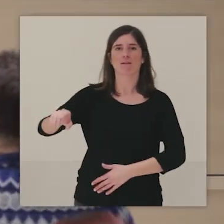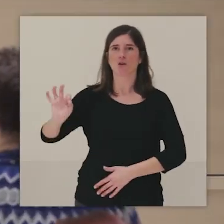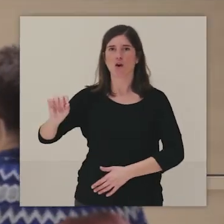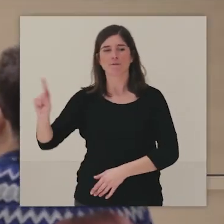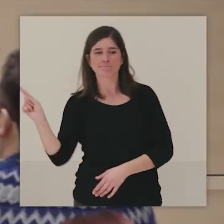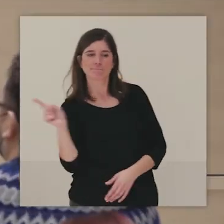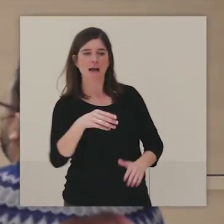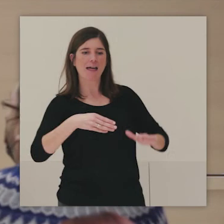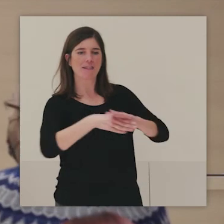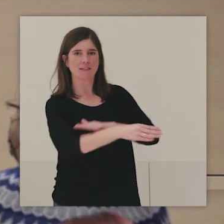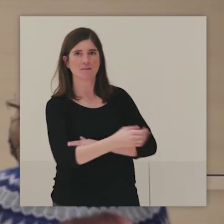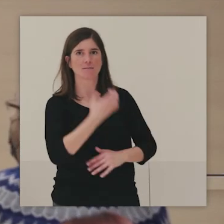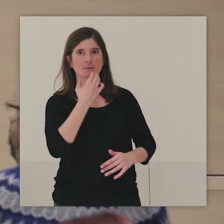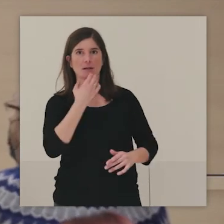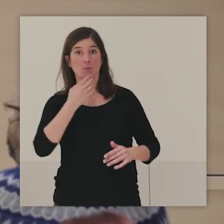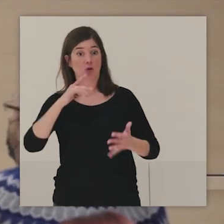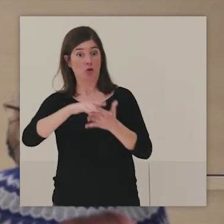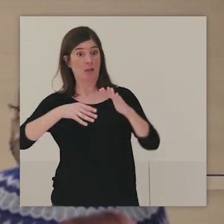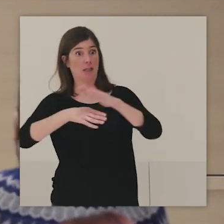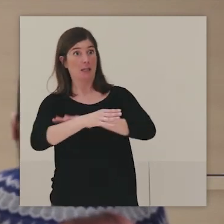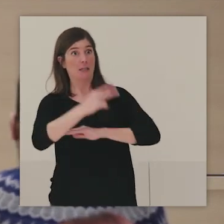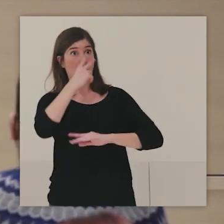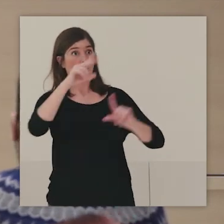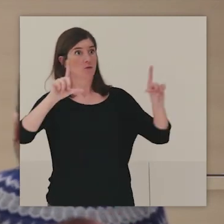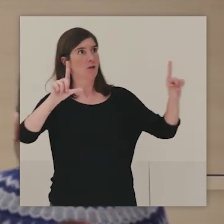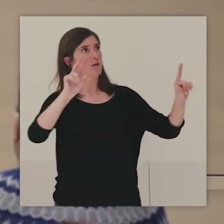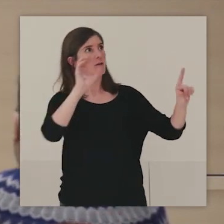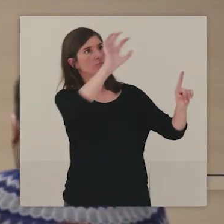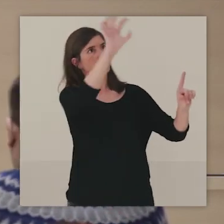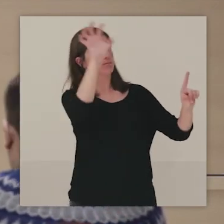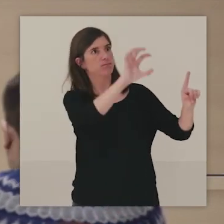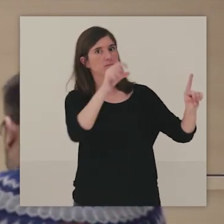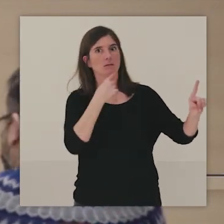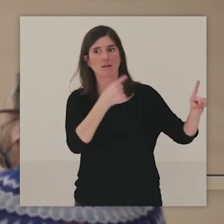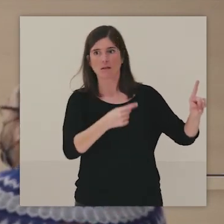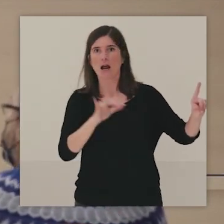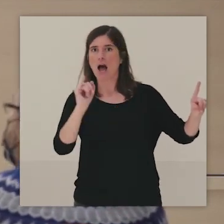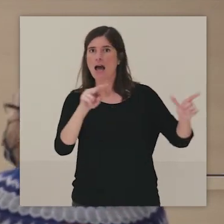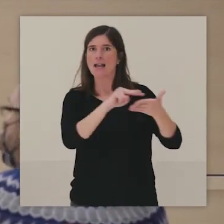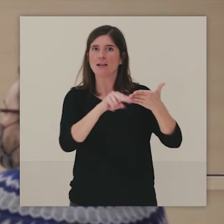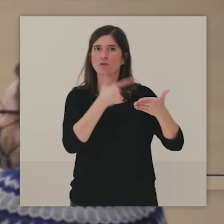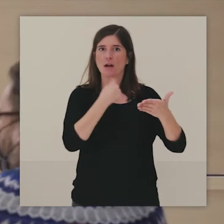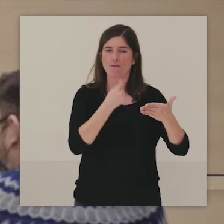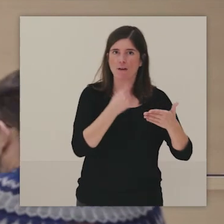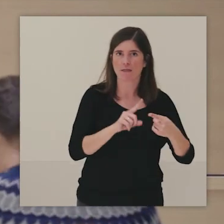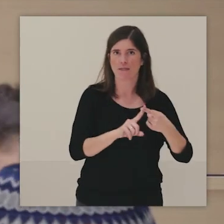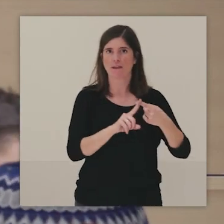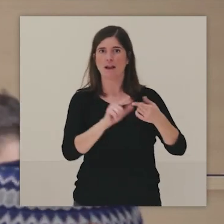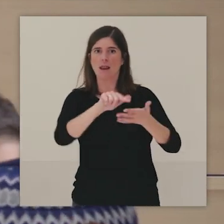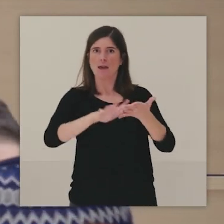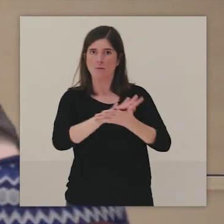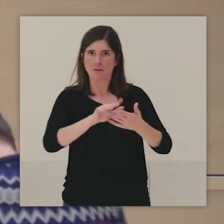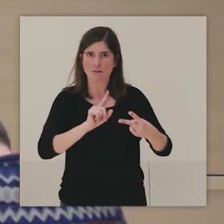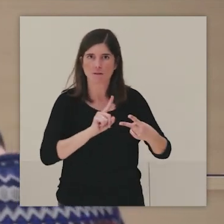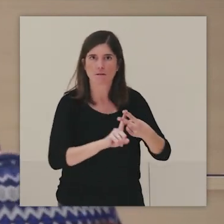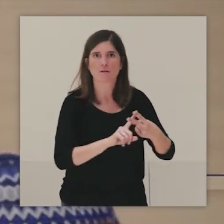subtitulado, audiodescripción, lectura fácil, visita guiada. Bueno, pues creemos iconos para que la persona que quiera